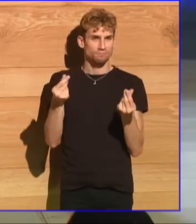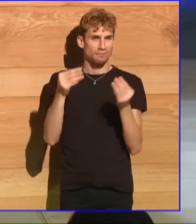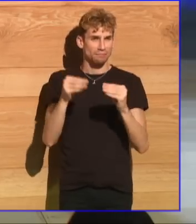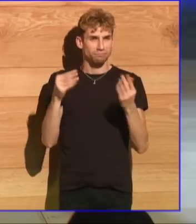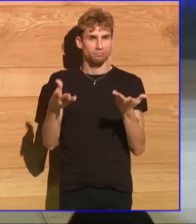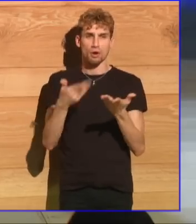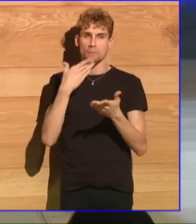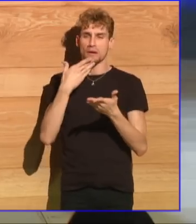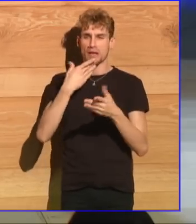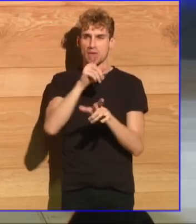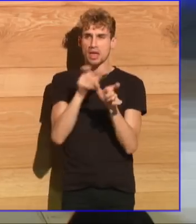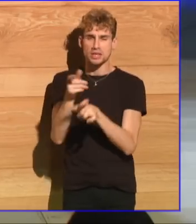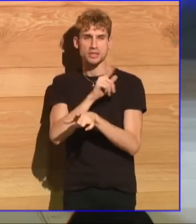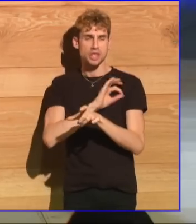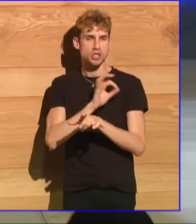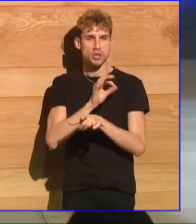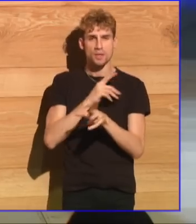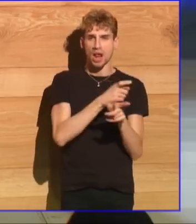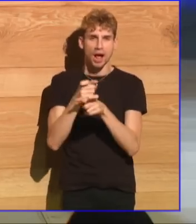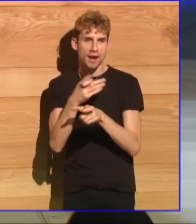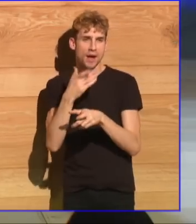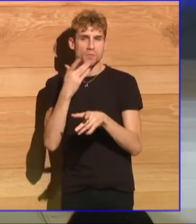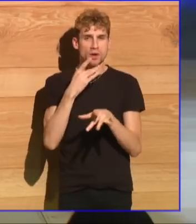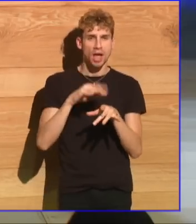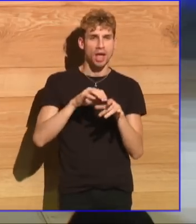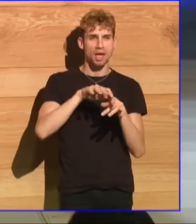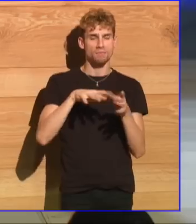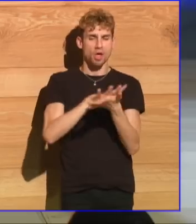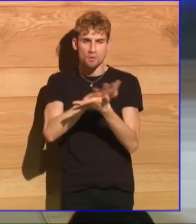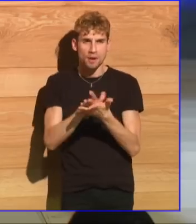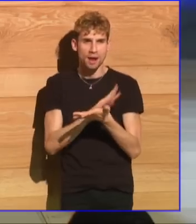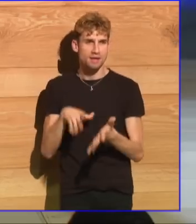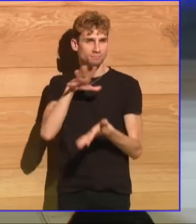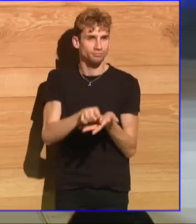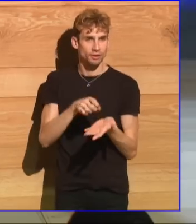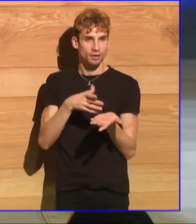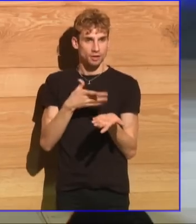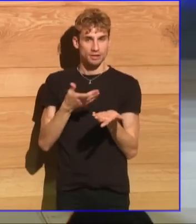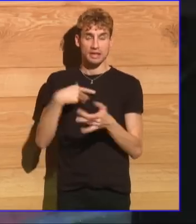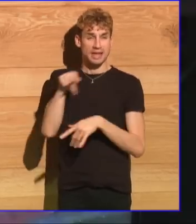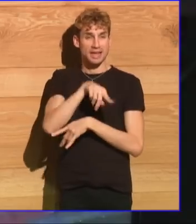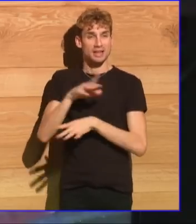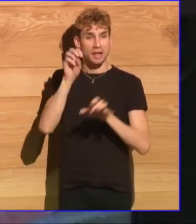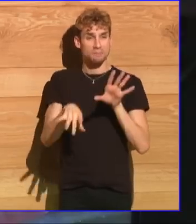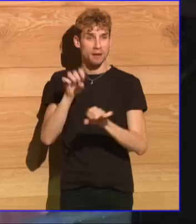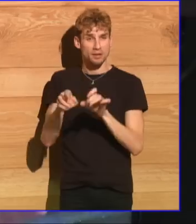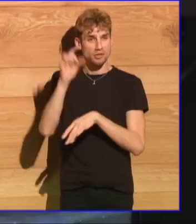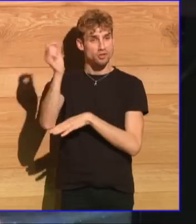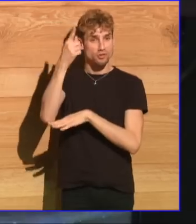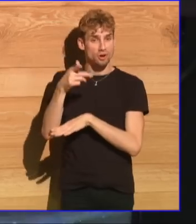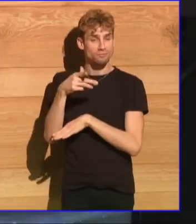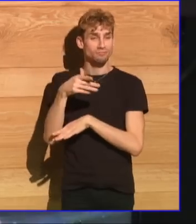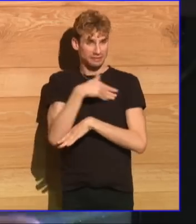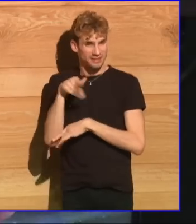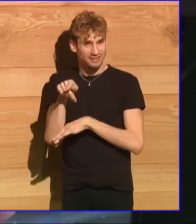de la guerra enseñoreándose de las ruinas. Y no es eso lo que percibes en El Imperio del Sol de Spielberg. No porque lo edulcore, sino porque